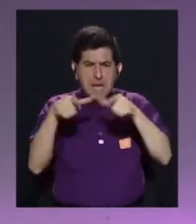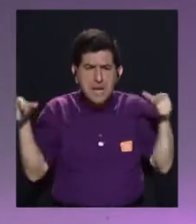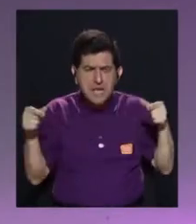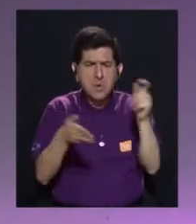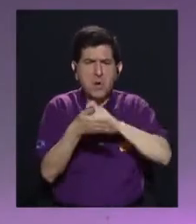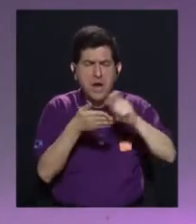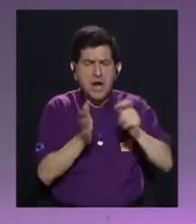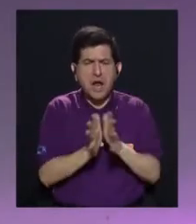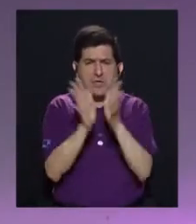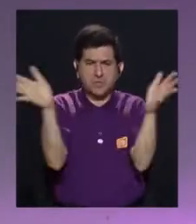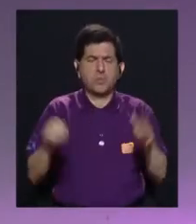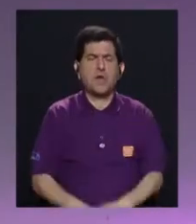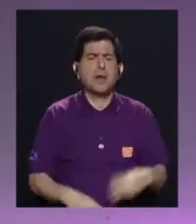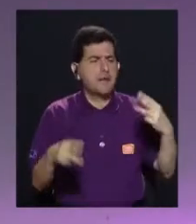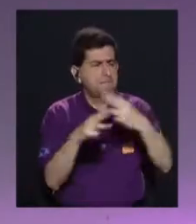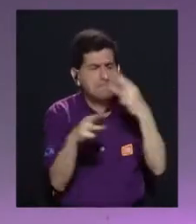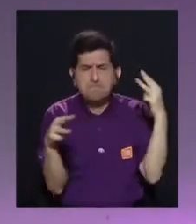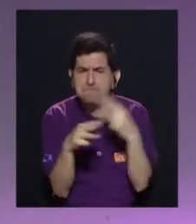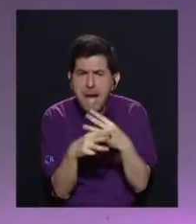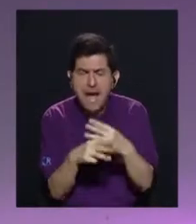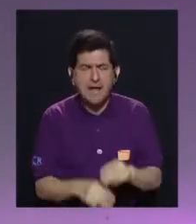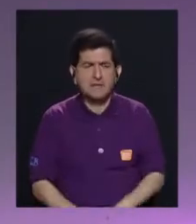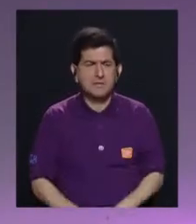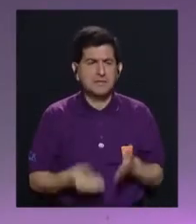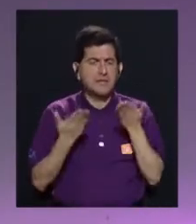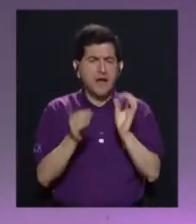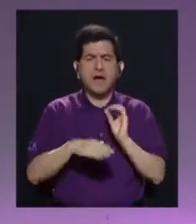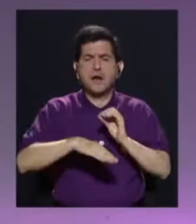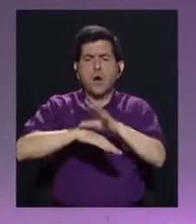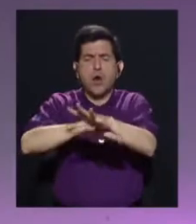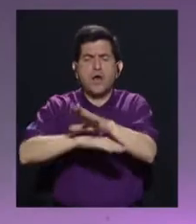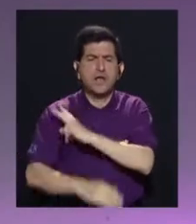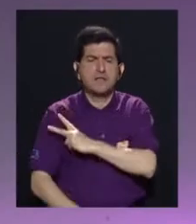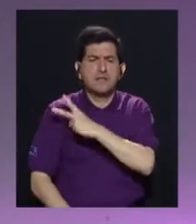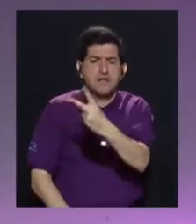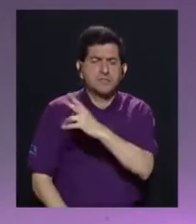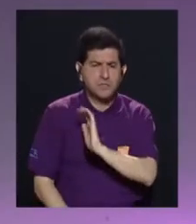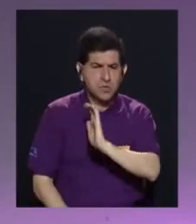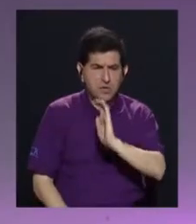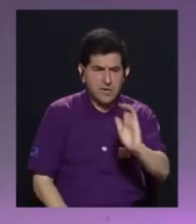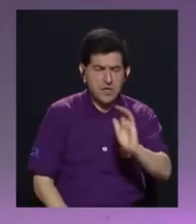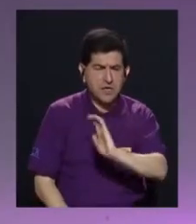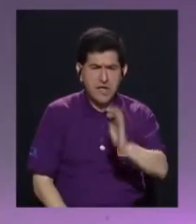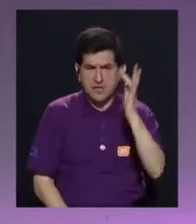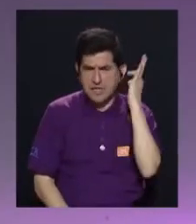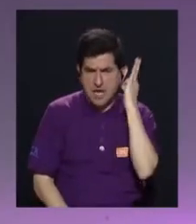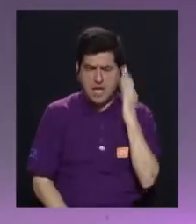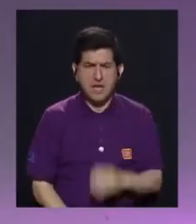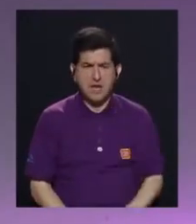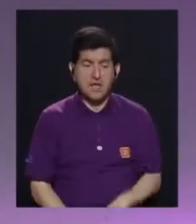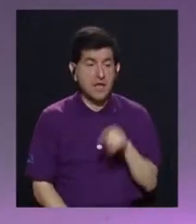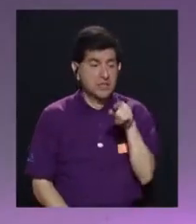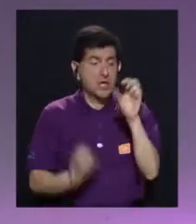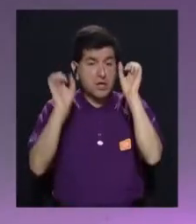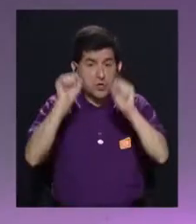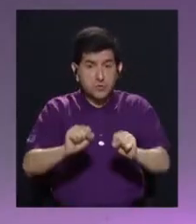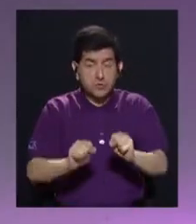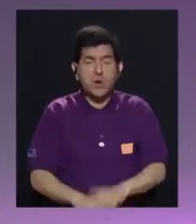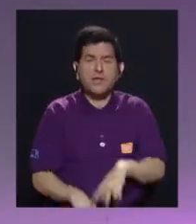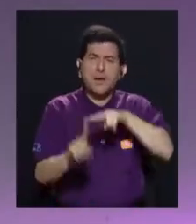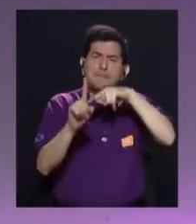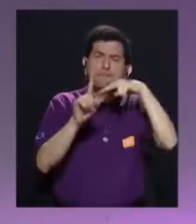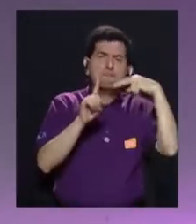se fortalezcan las matemáticas les demos una orientación vocacional a los niños a los niños ya las niñas para que abran su